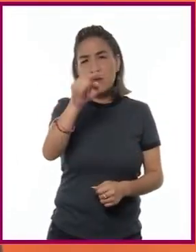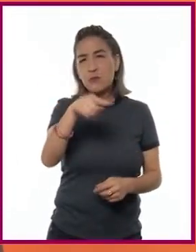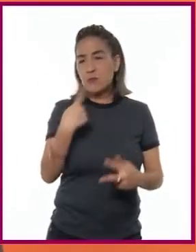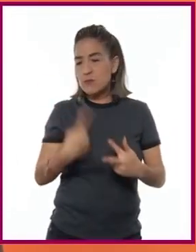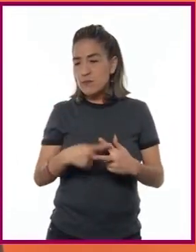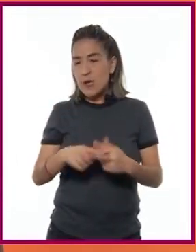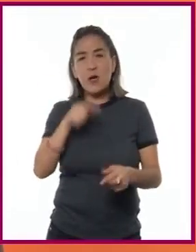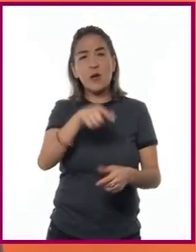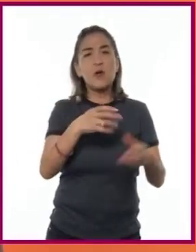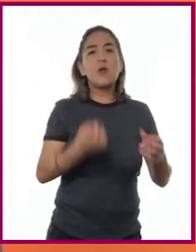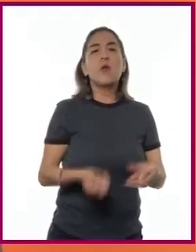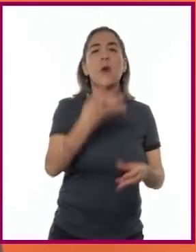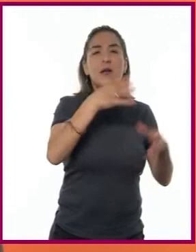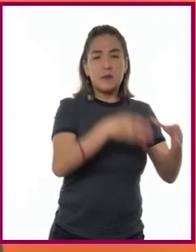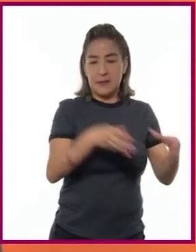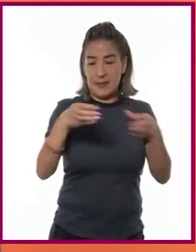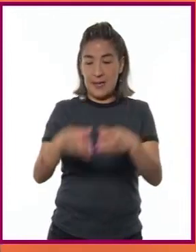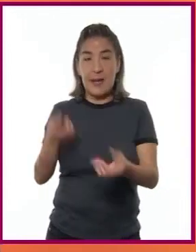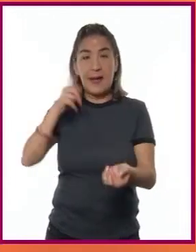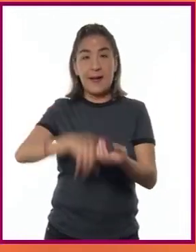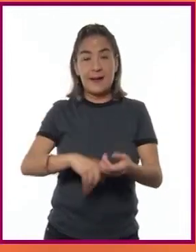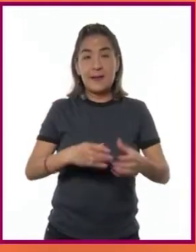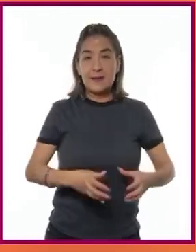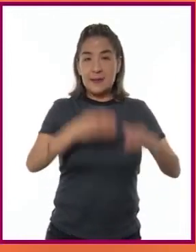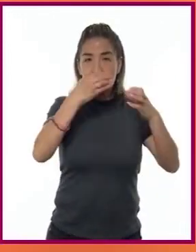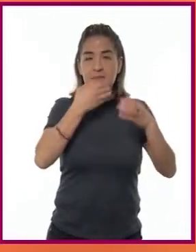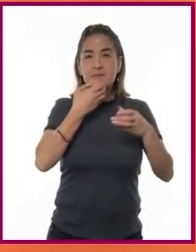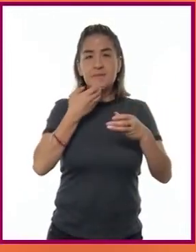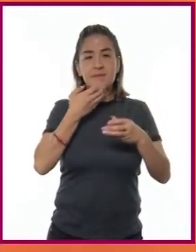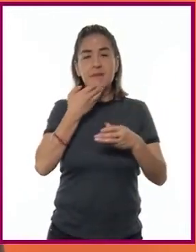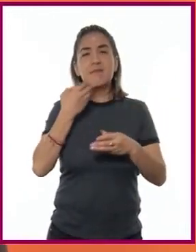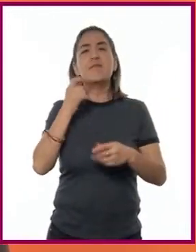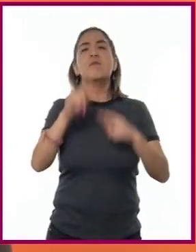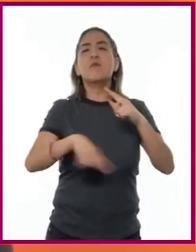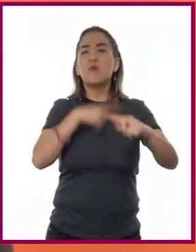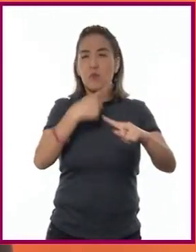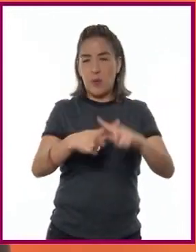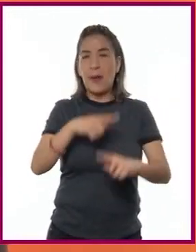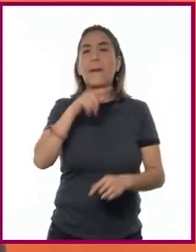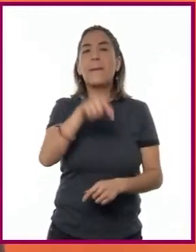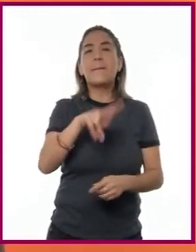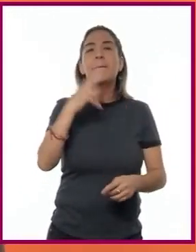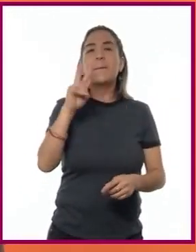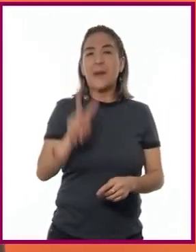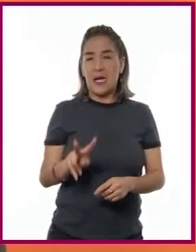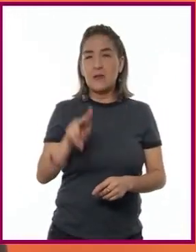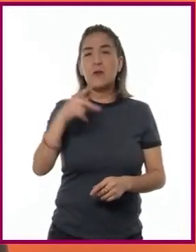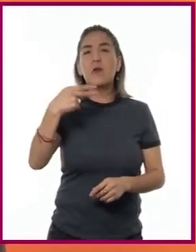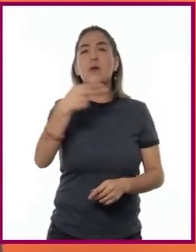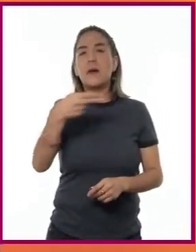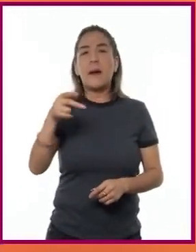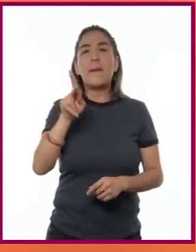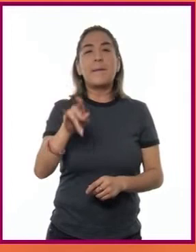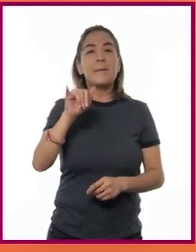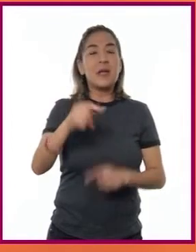el volumen de cada recipiente cilíndrico, se puede multiplicar el valor de pi por la medida del radio